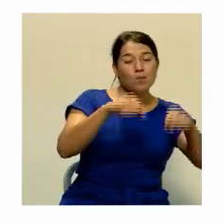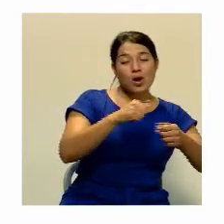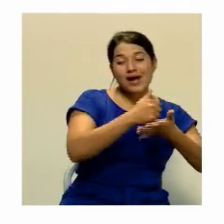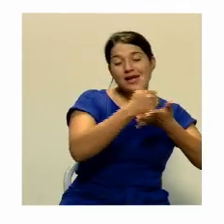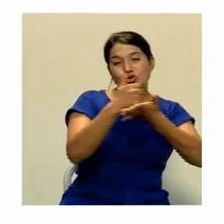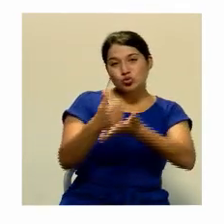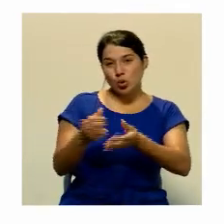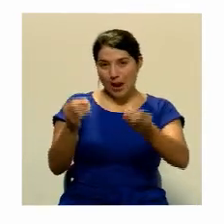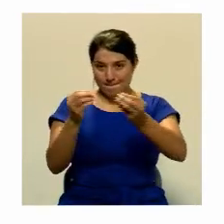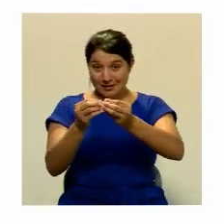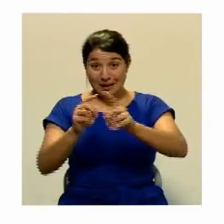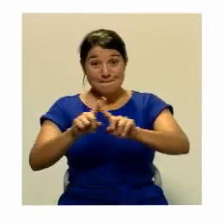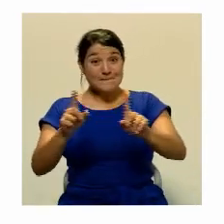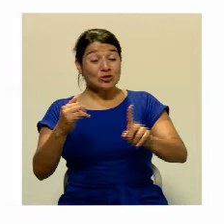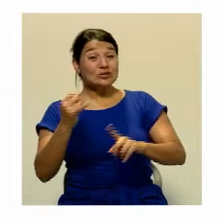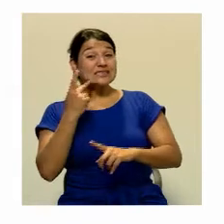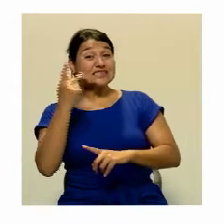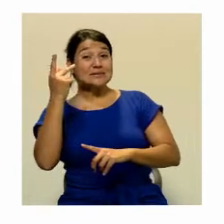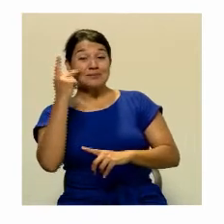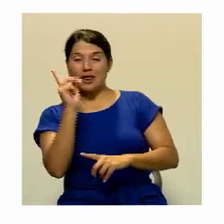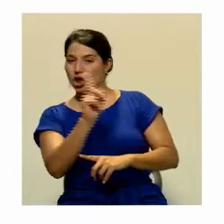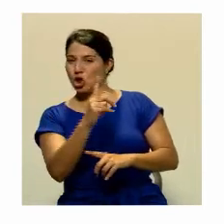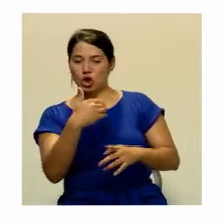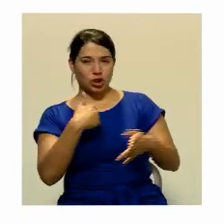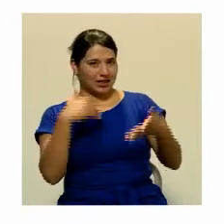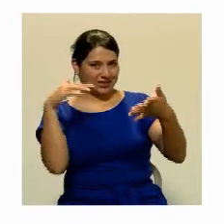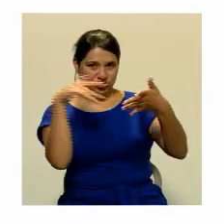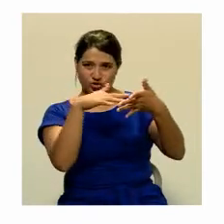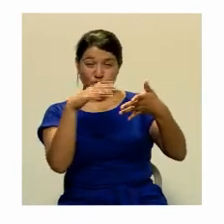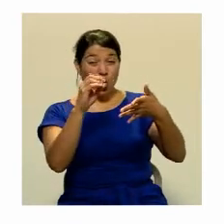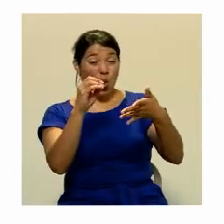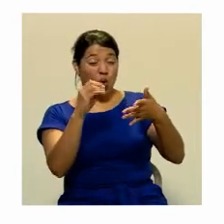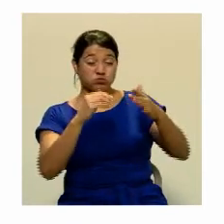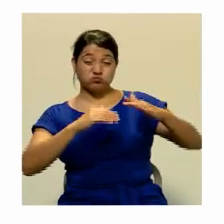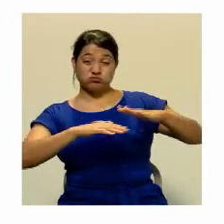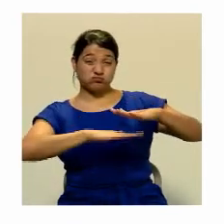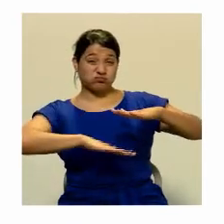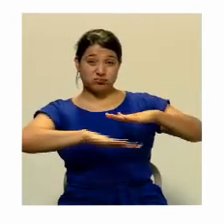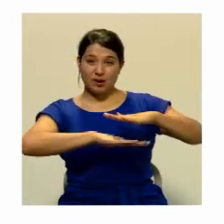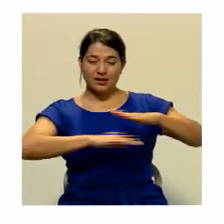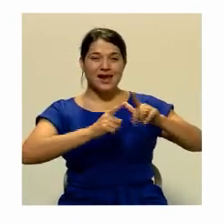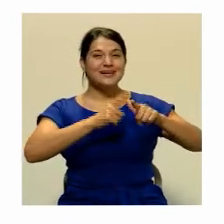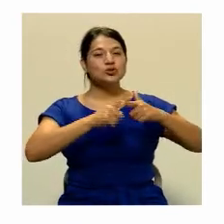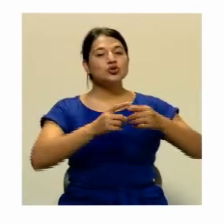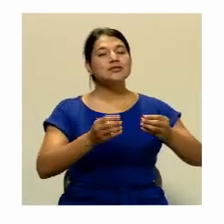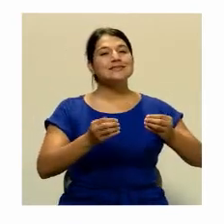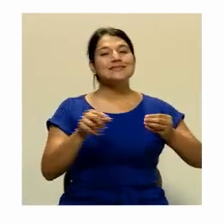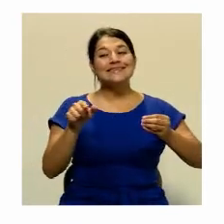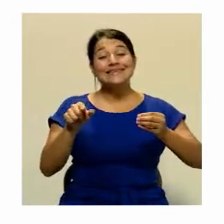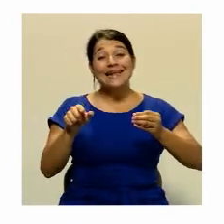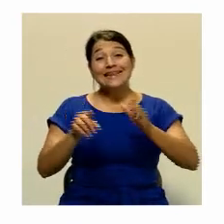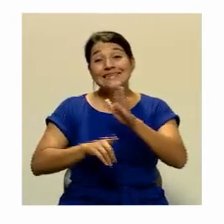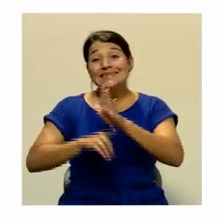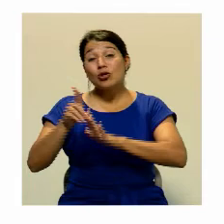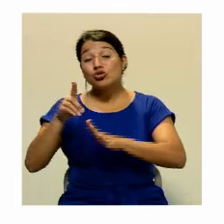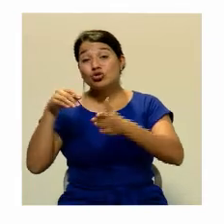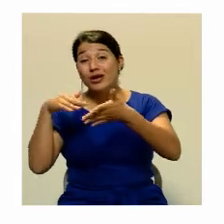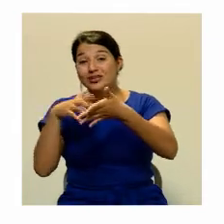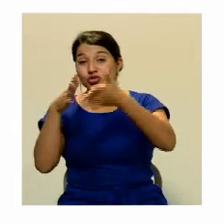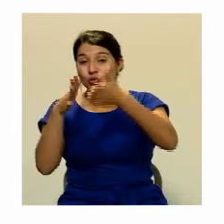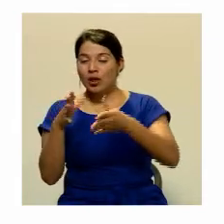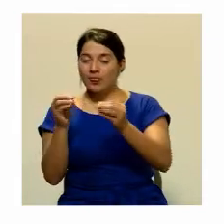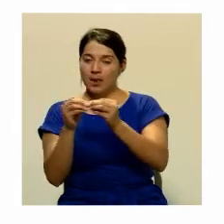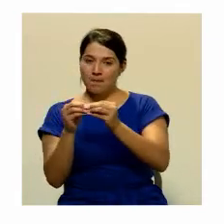en hogares que tienen otra situación, digamos, de educativa. Y este mapa lo que nos hace, nos pone en